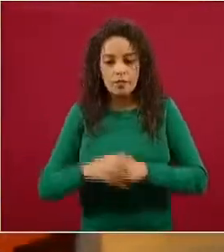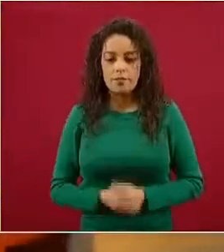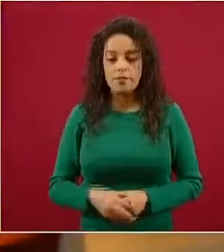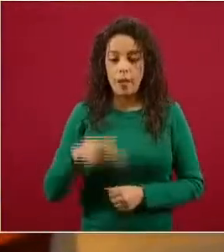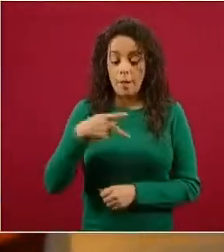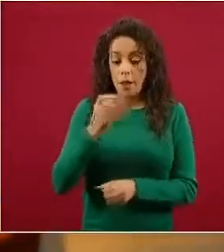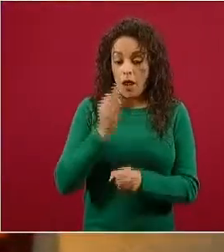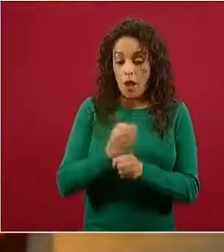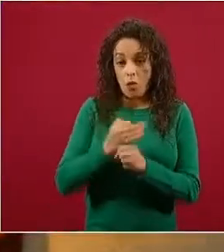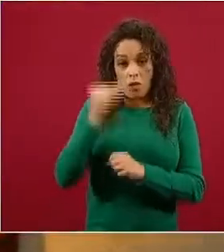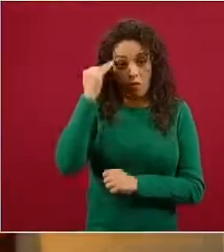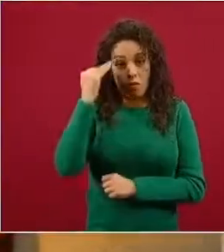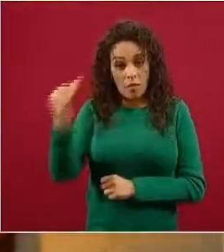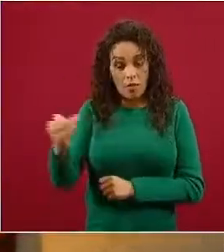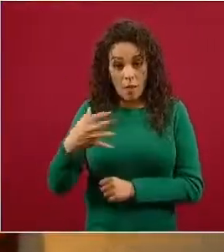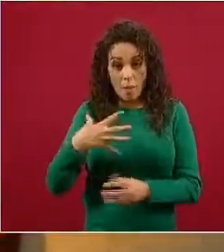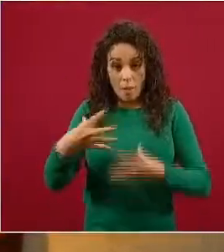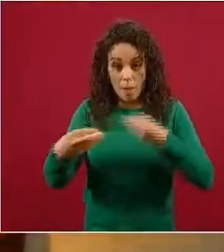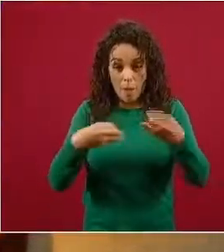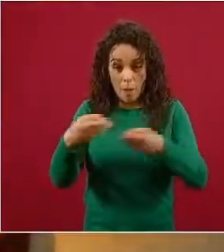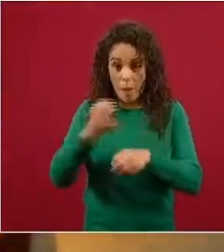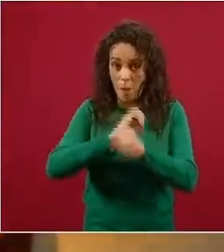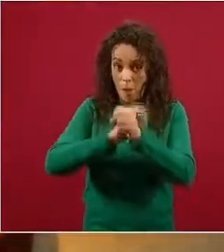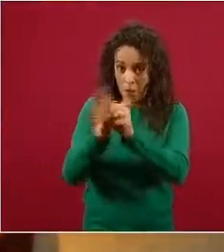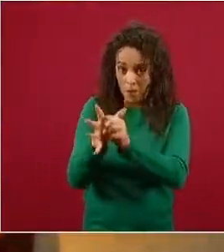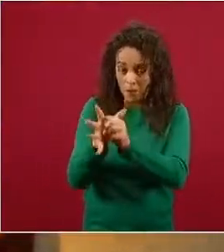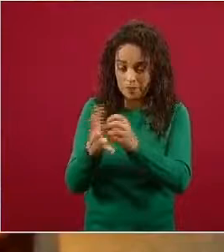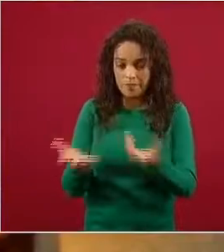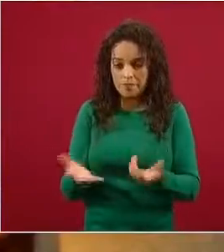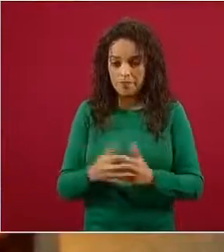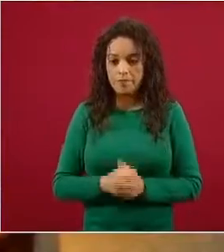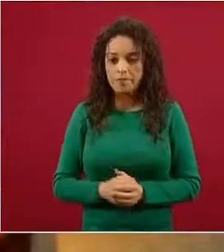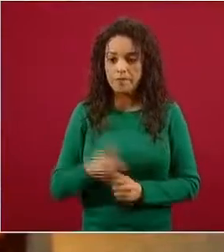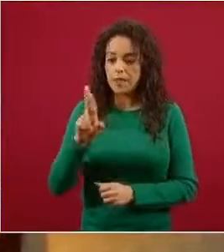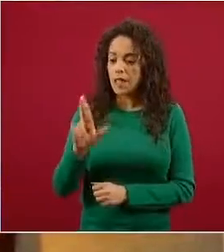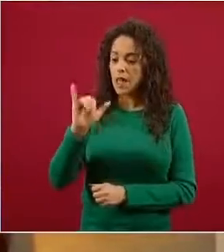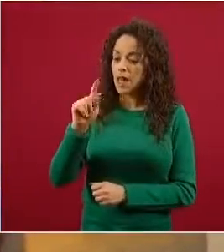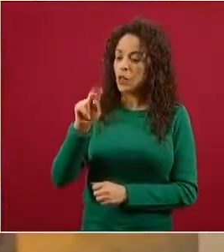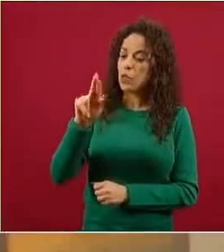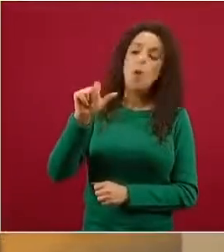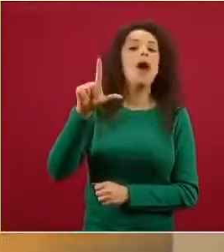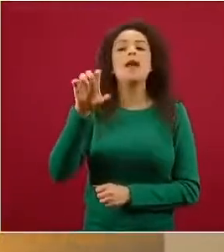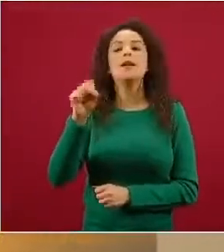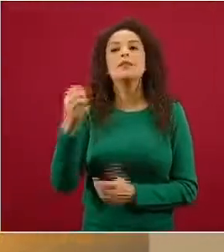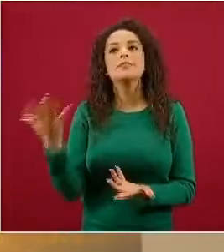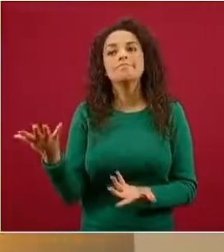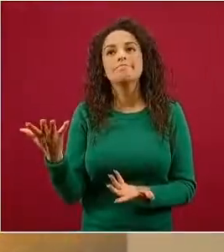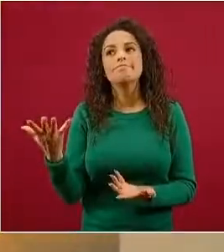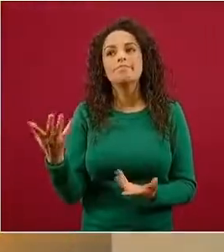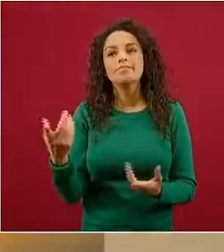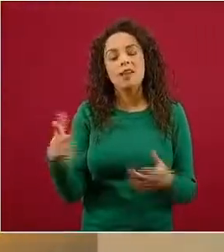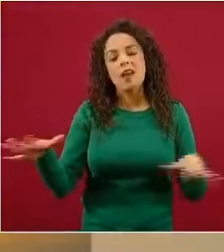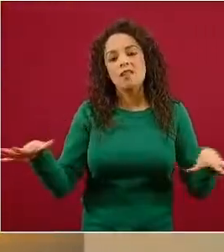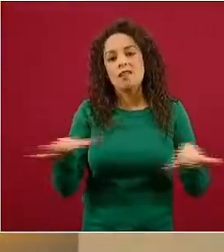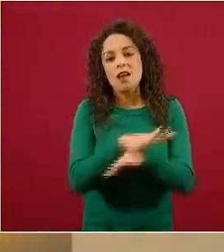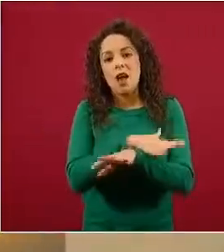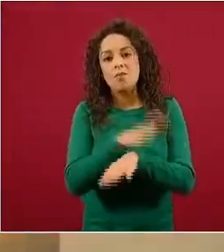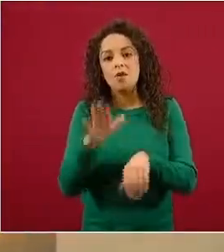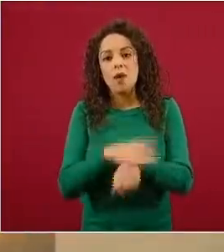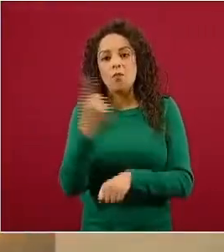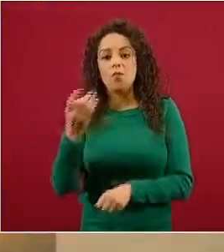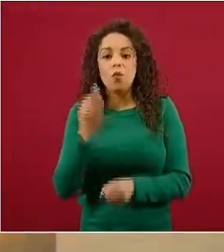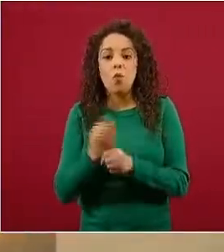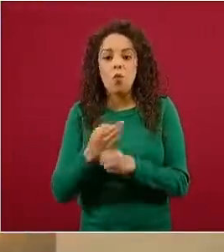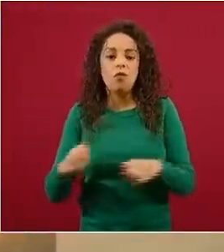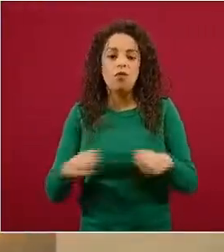haga las preguntas que tenga que hacer. Podemos tener o no las respuestas, pero es importante que esta parte catártica se deje